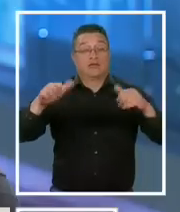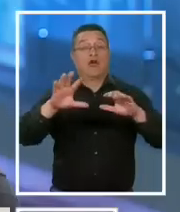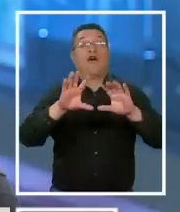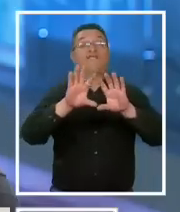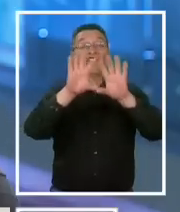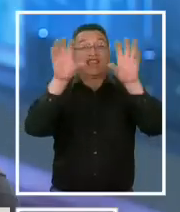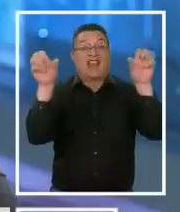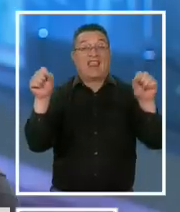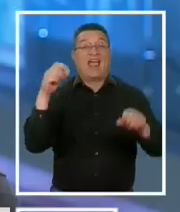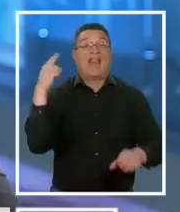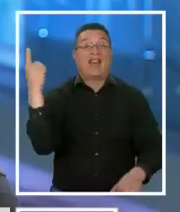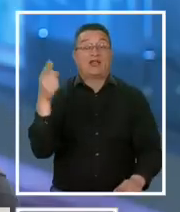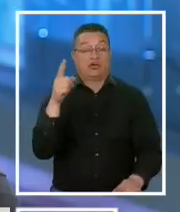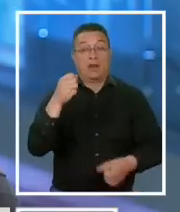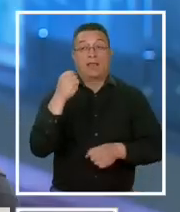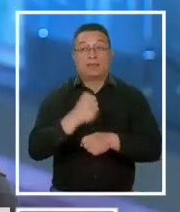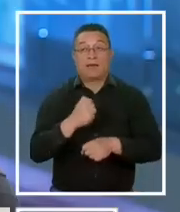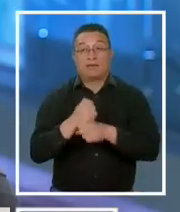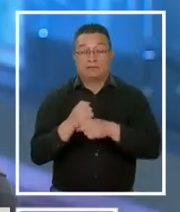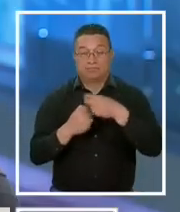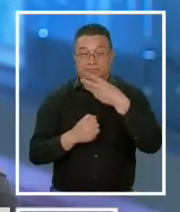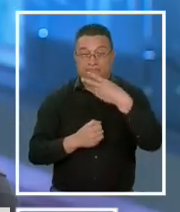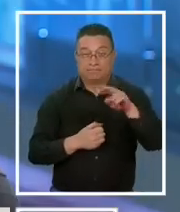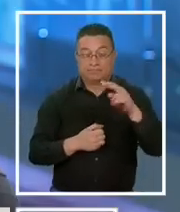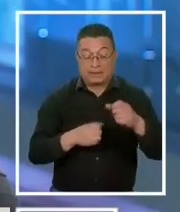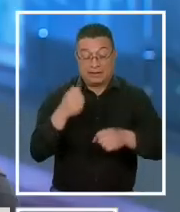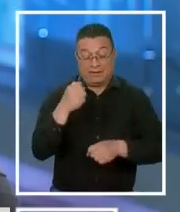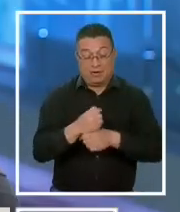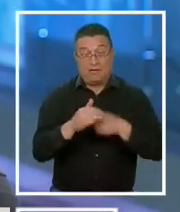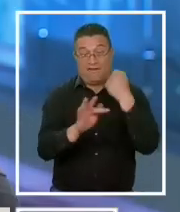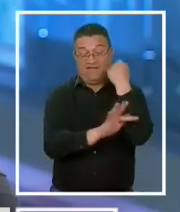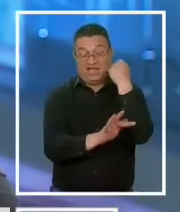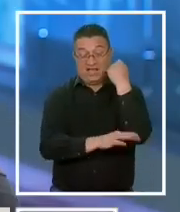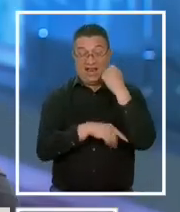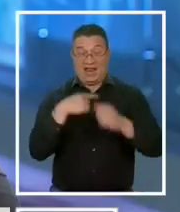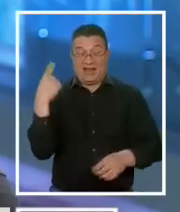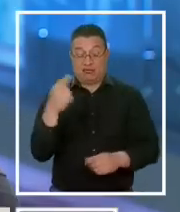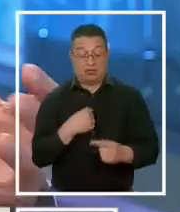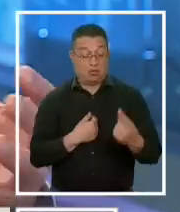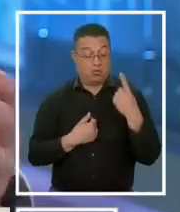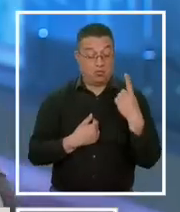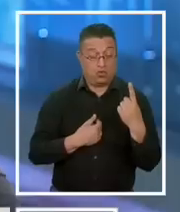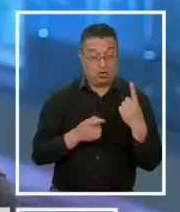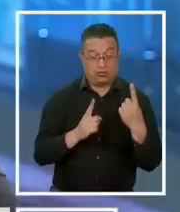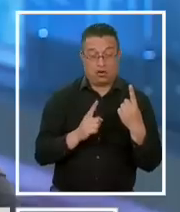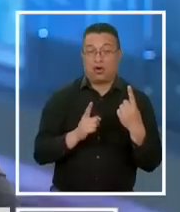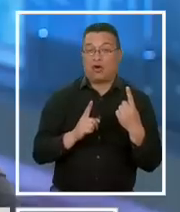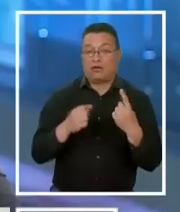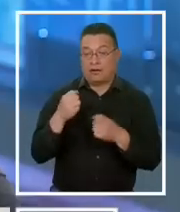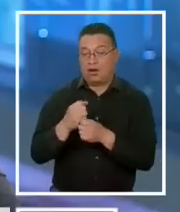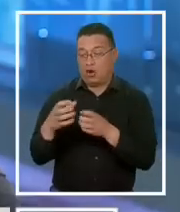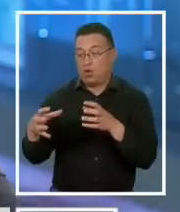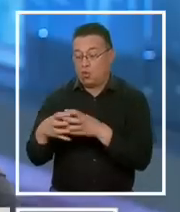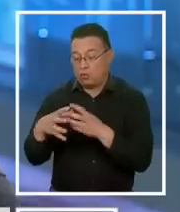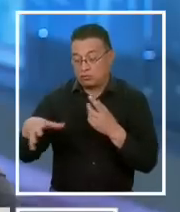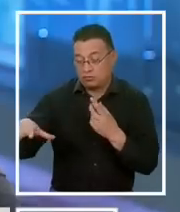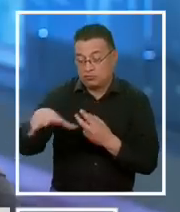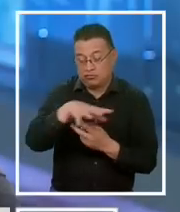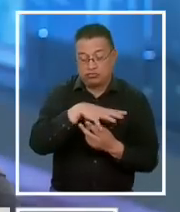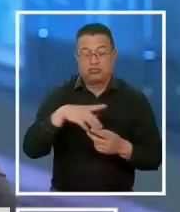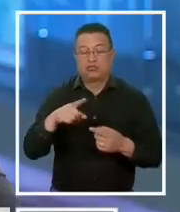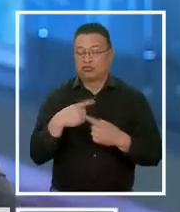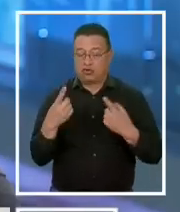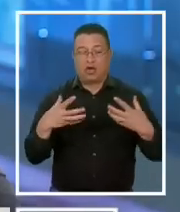que es lo que respecta su labor porque no la labor de un fiscal nacional no es sola es una labor que está con un grupo de personas esas personas son en su conjunto